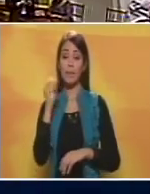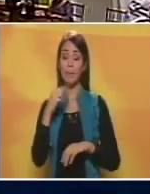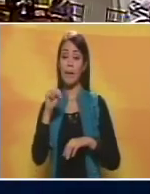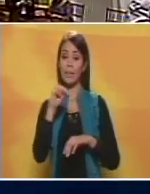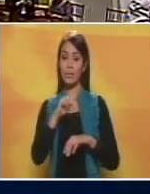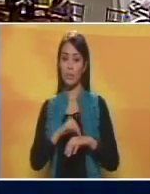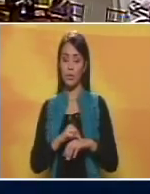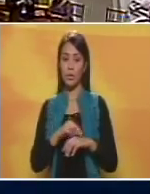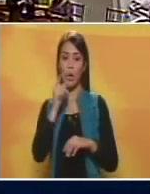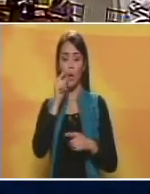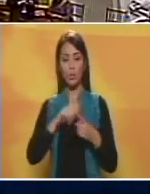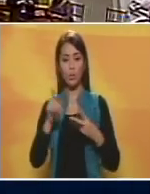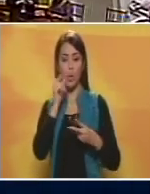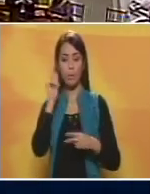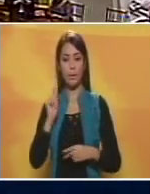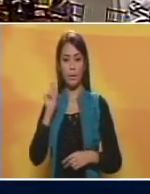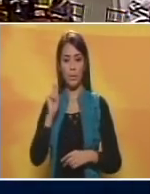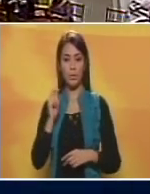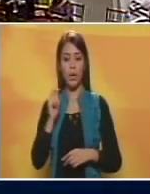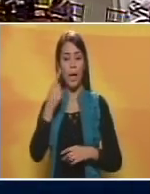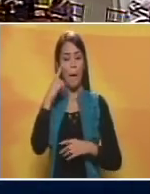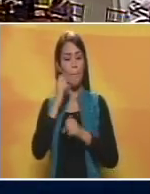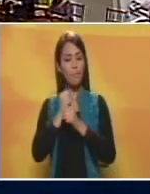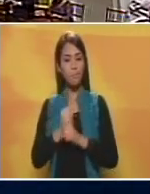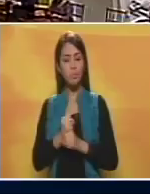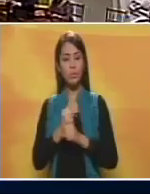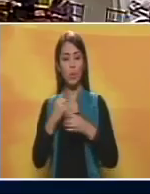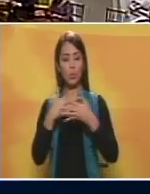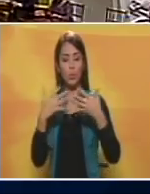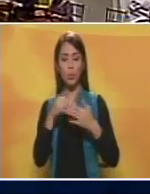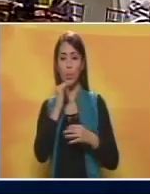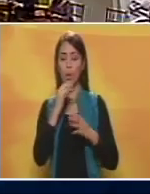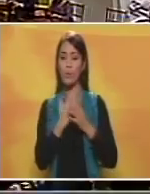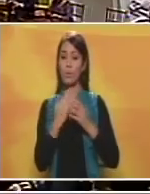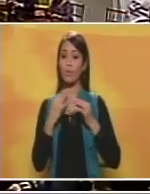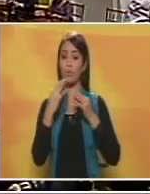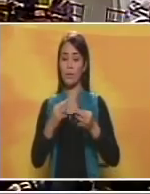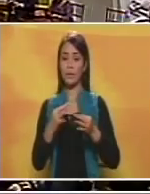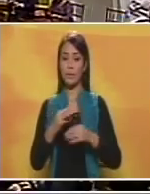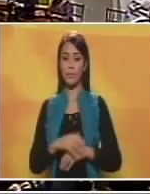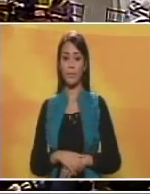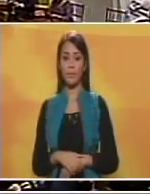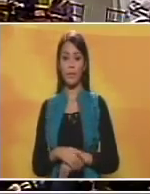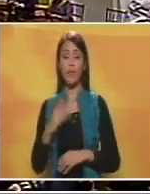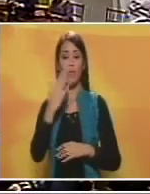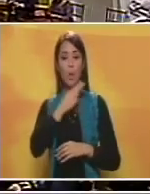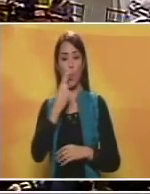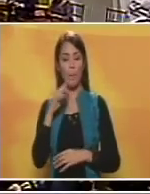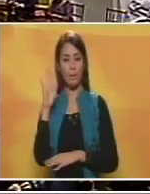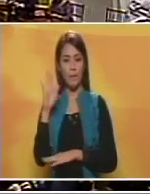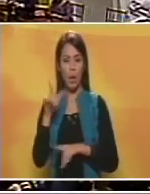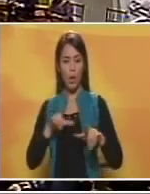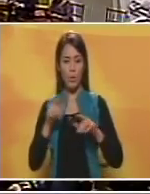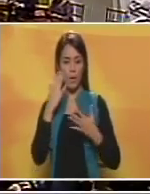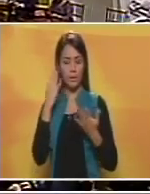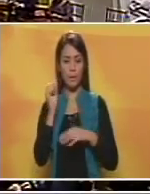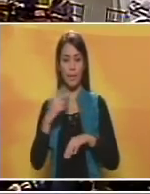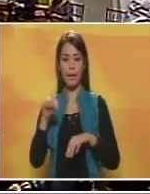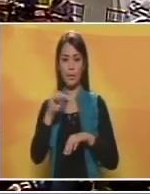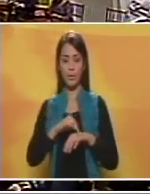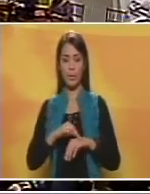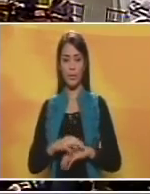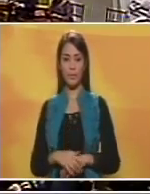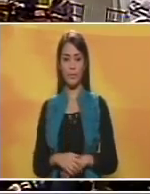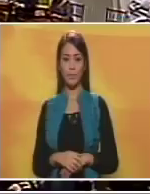Nacional, Omar Barbosa, ya que esperan un comunicado oficial de aquellos magistrados que fueron juramentados aquí en esta Asamblea